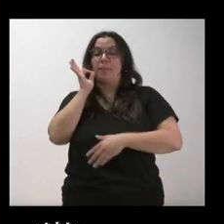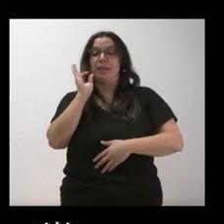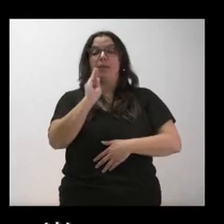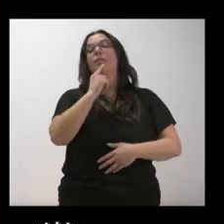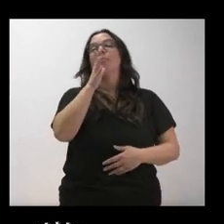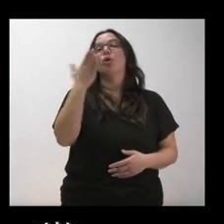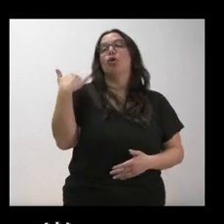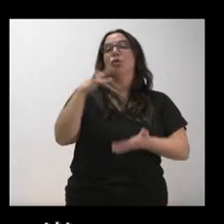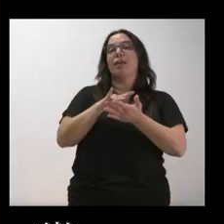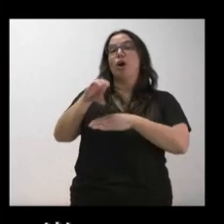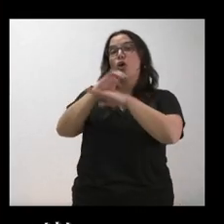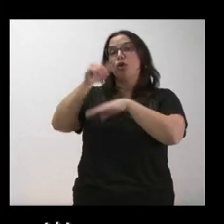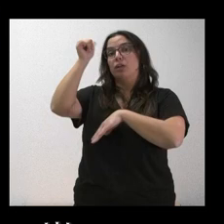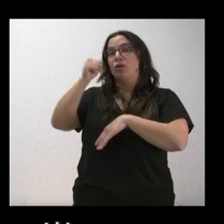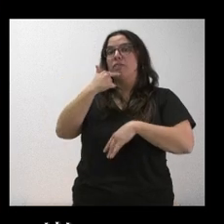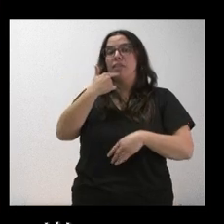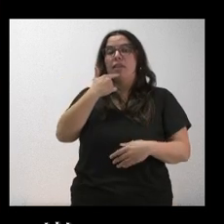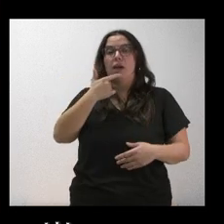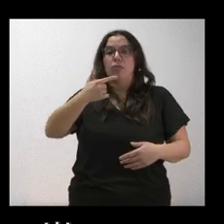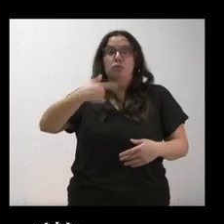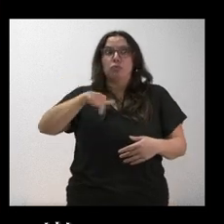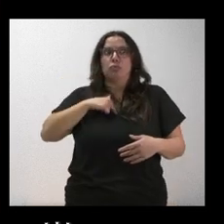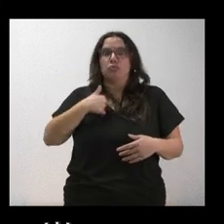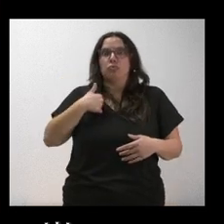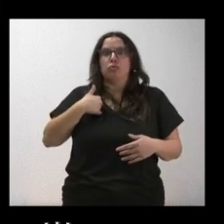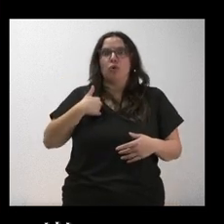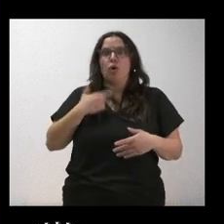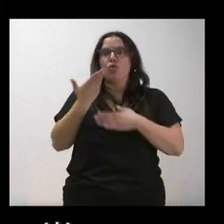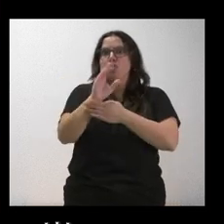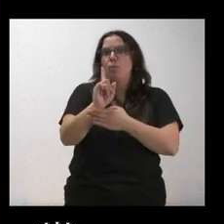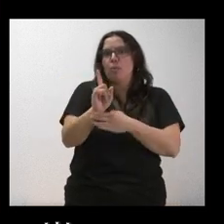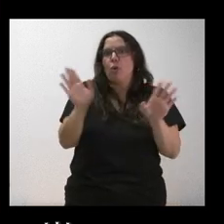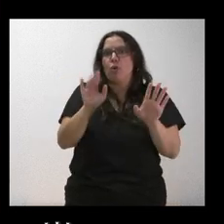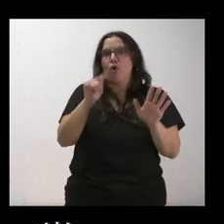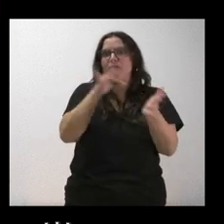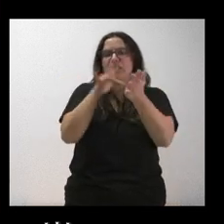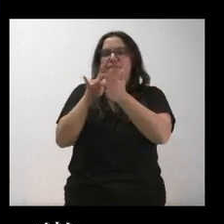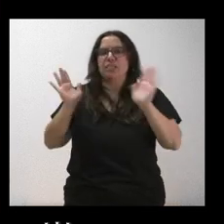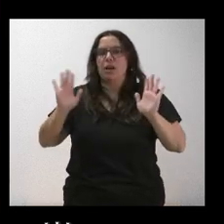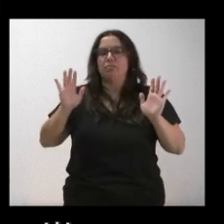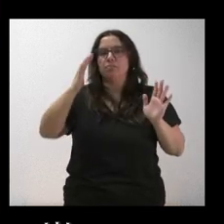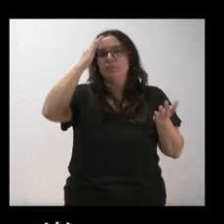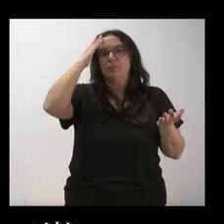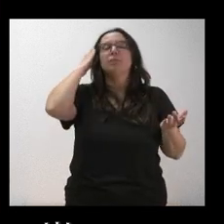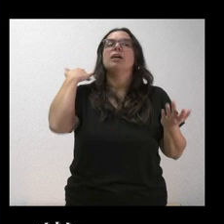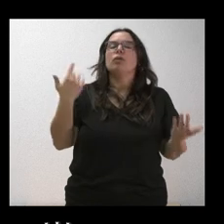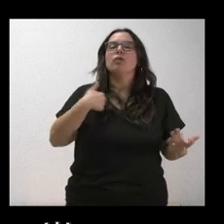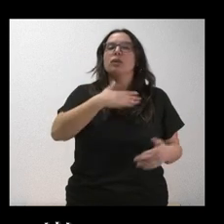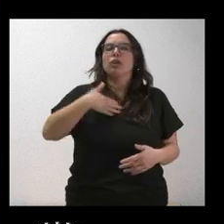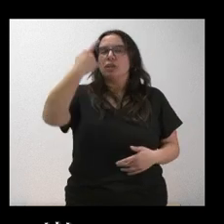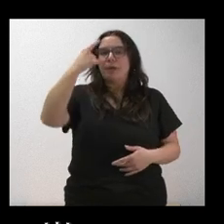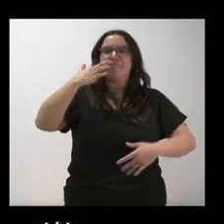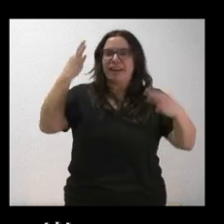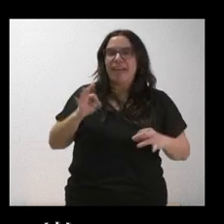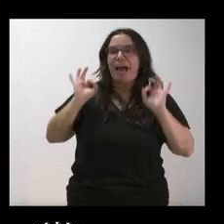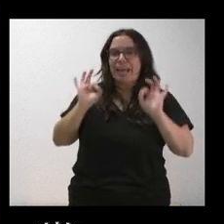consejero lo que hizo fue decir que él no había sido vino a decirnos que él no había sido quien había hecho esa propuesta Entonces por un lado Me gustaría saber si eso es así